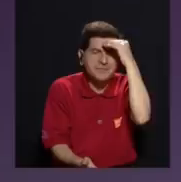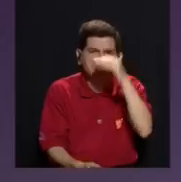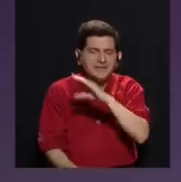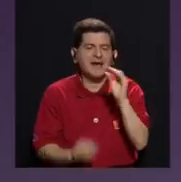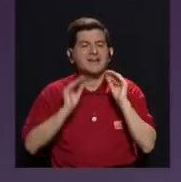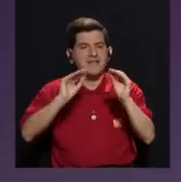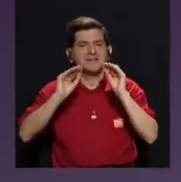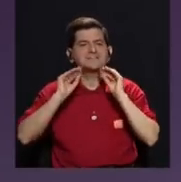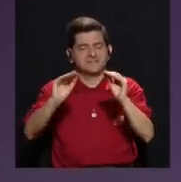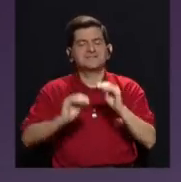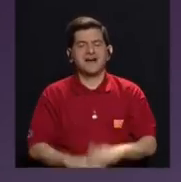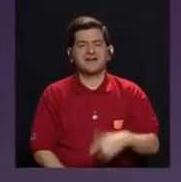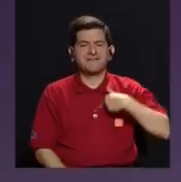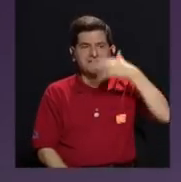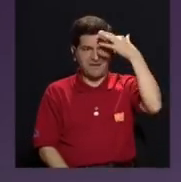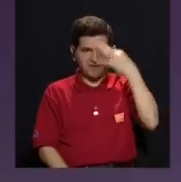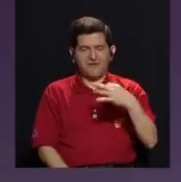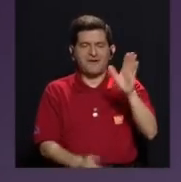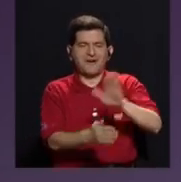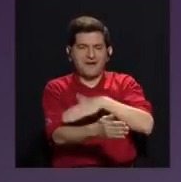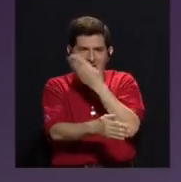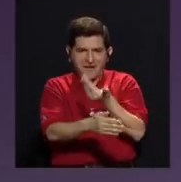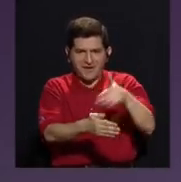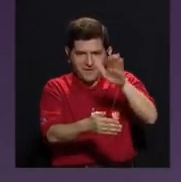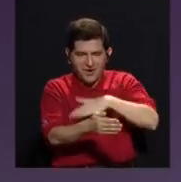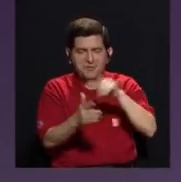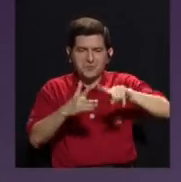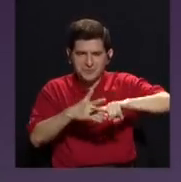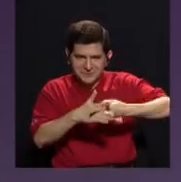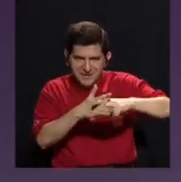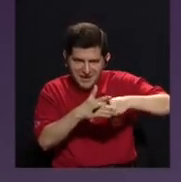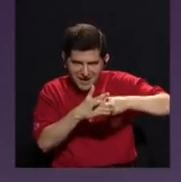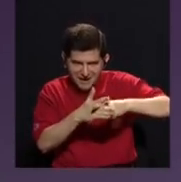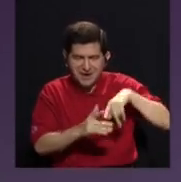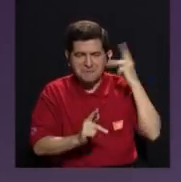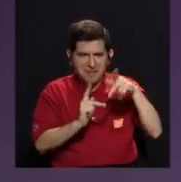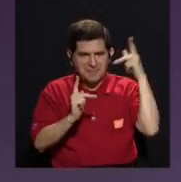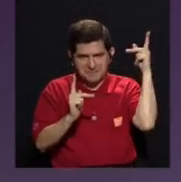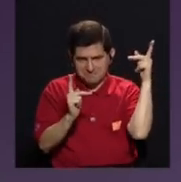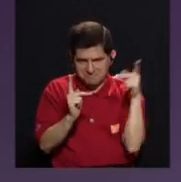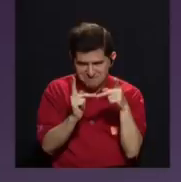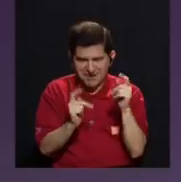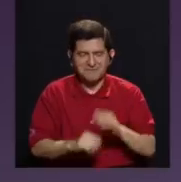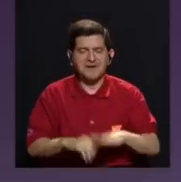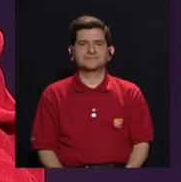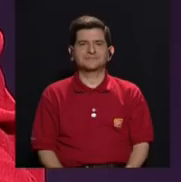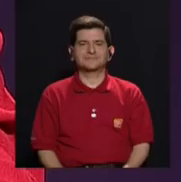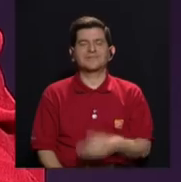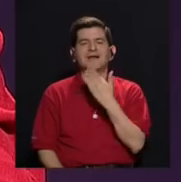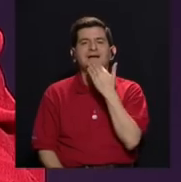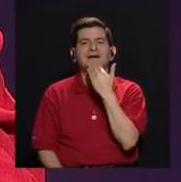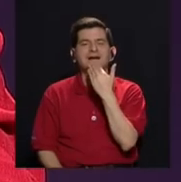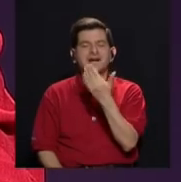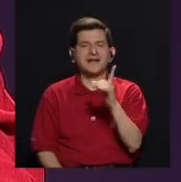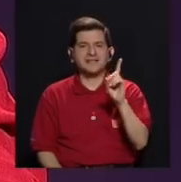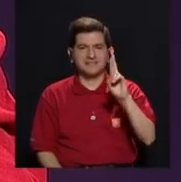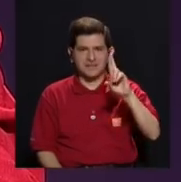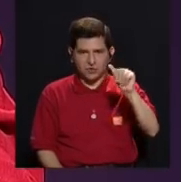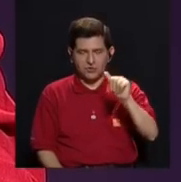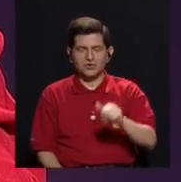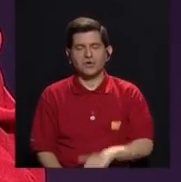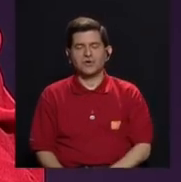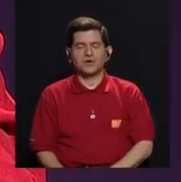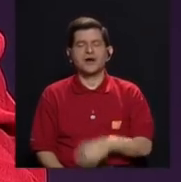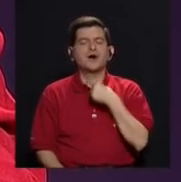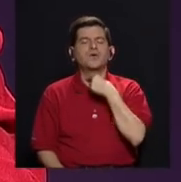y para enseñar entonces yo creo que la música es una herramienta perfecta para lograr eso gracias doctora bárbara